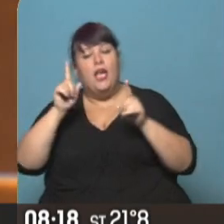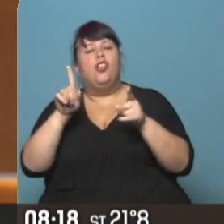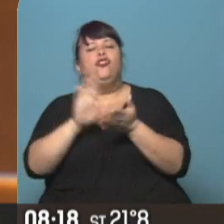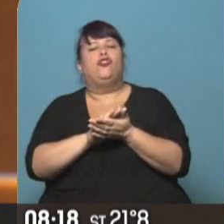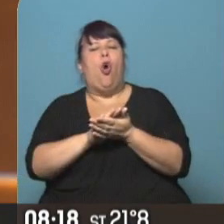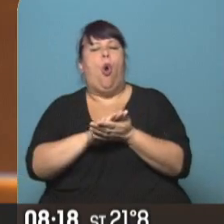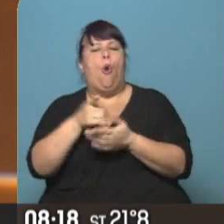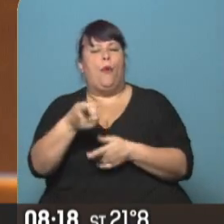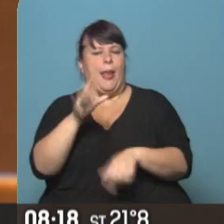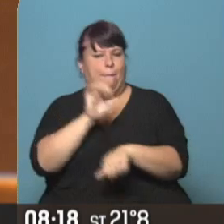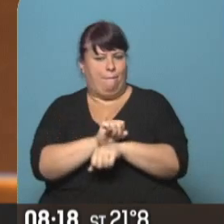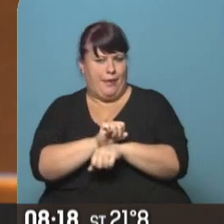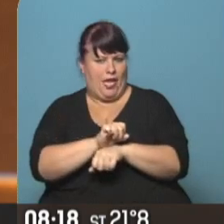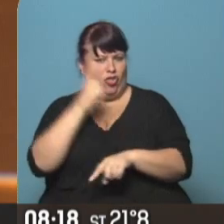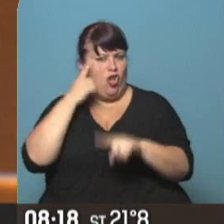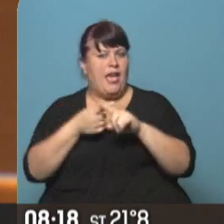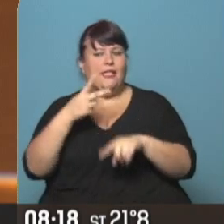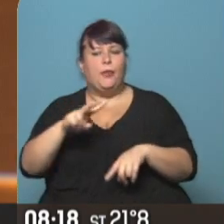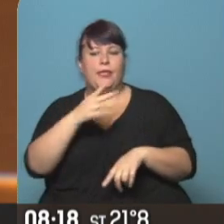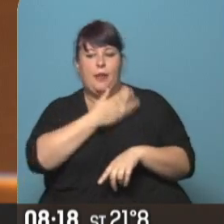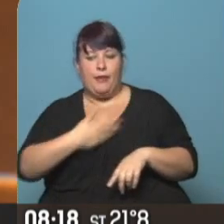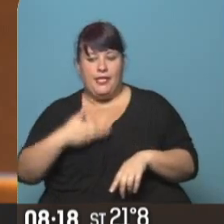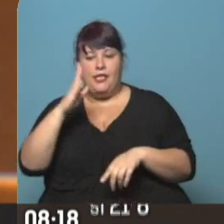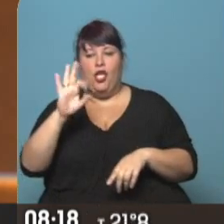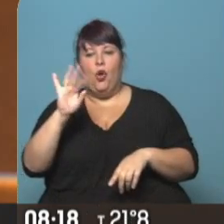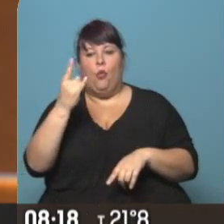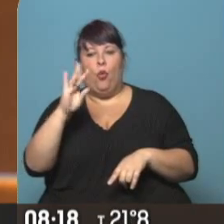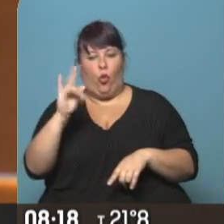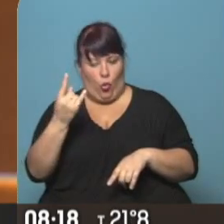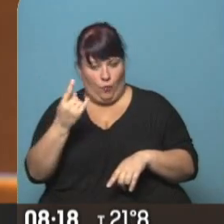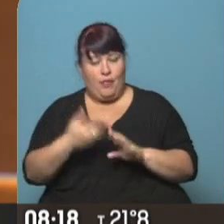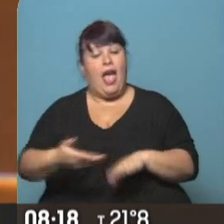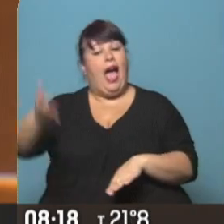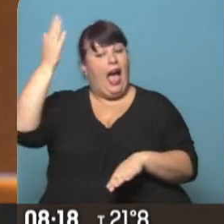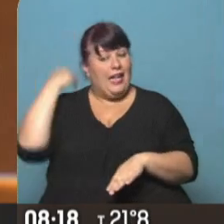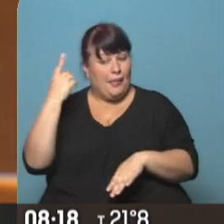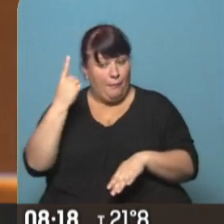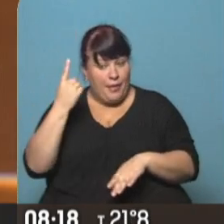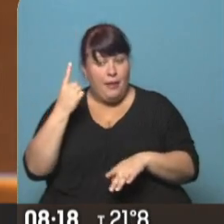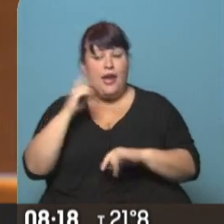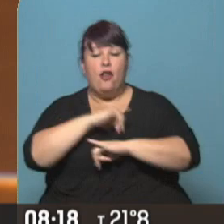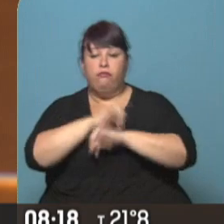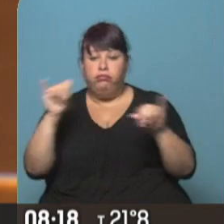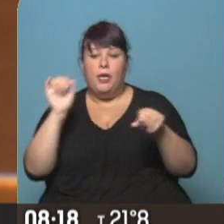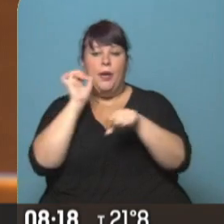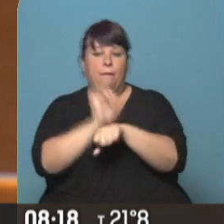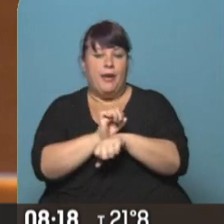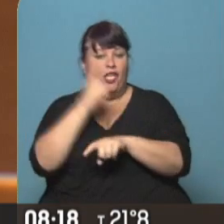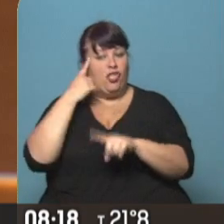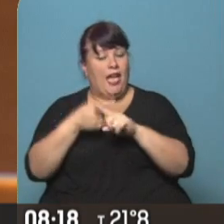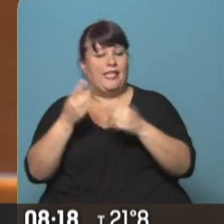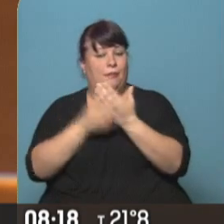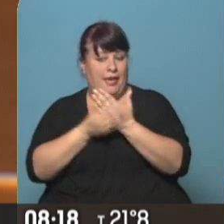la detención del ex vicepresidente amado boudu anteriormente se había dado la detención del ex